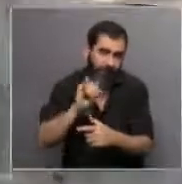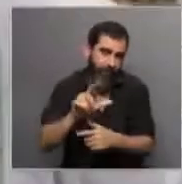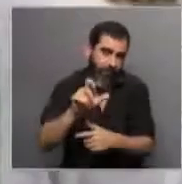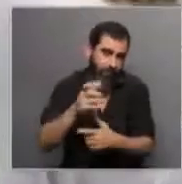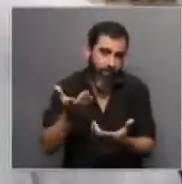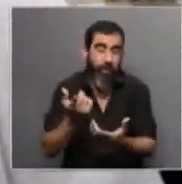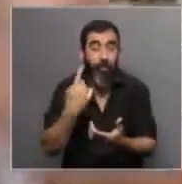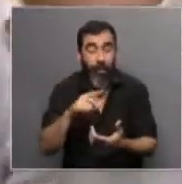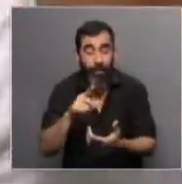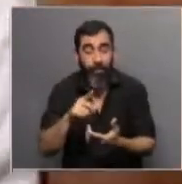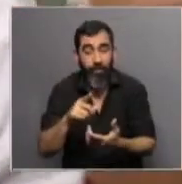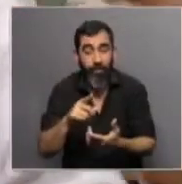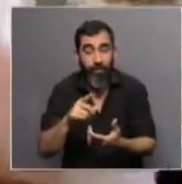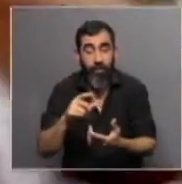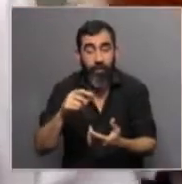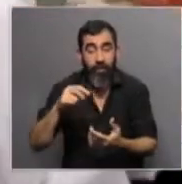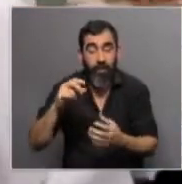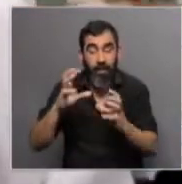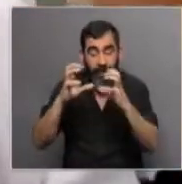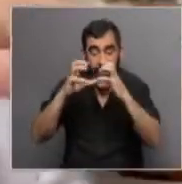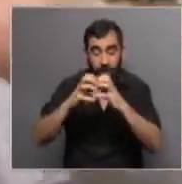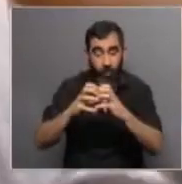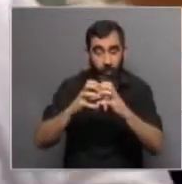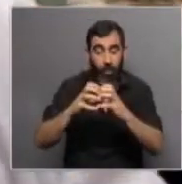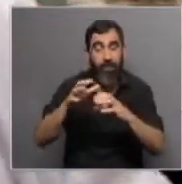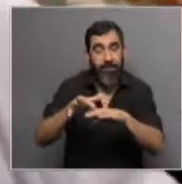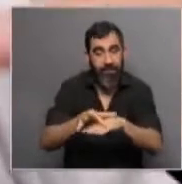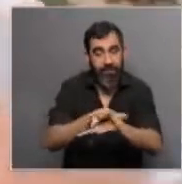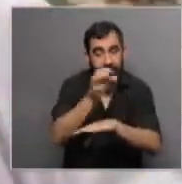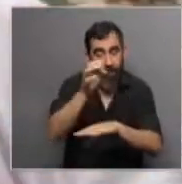que ocurre es que las neuronas son células polarizadas, tienen